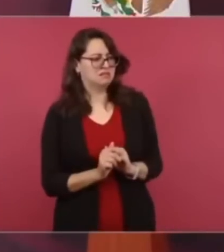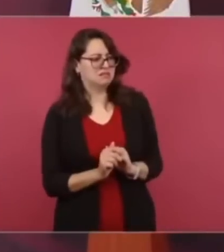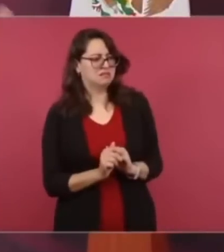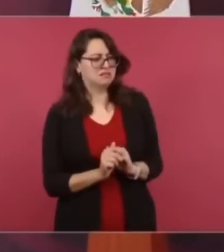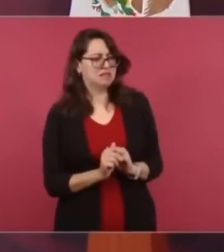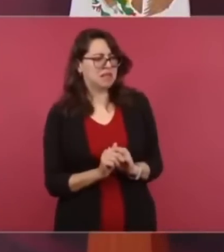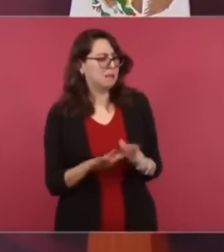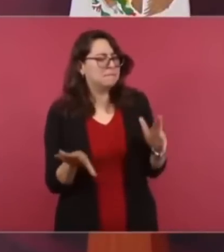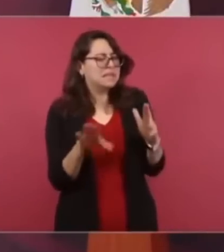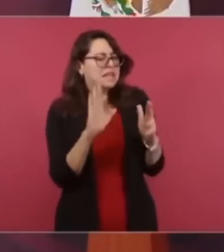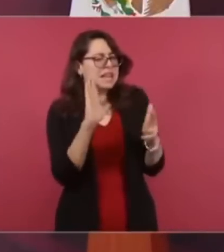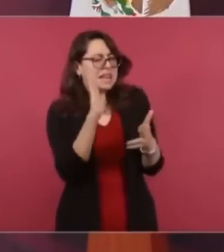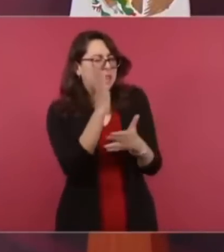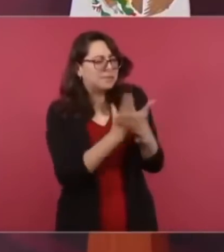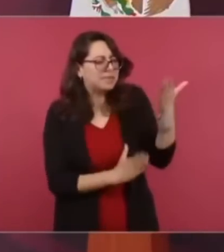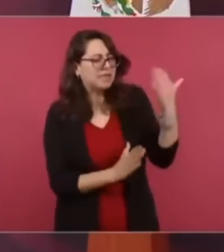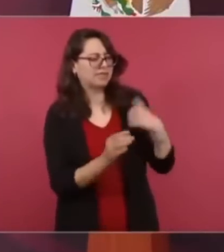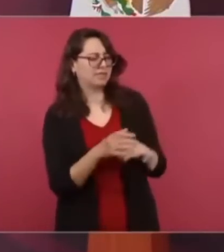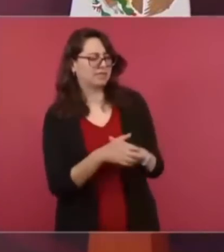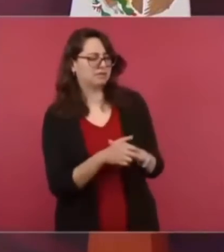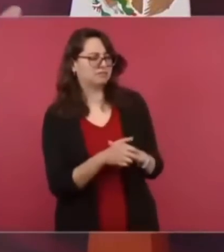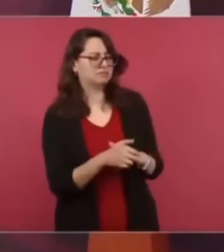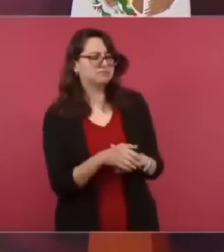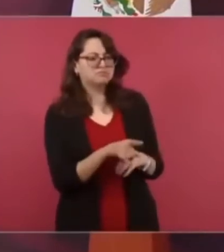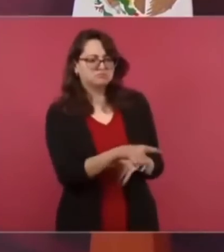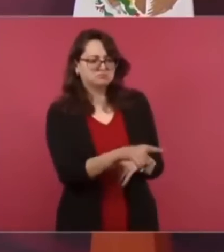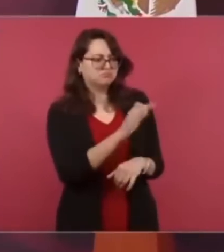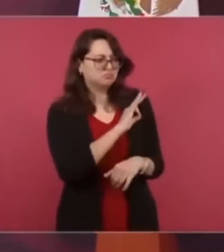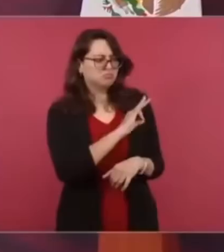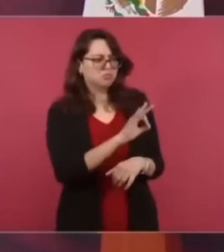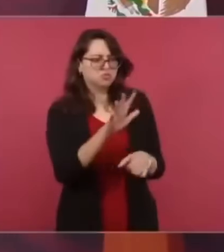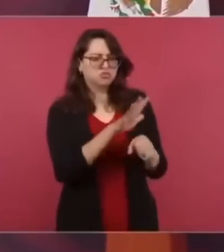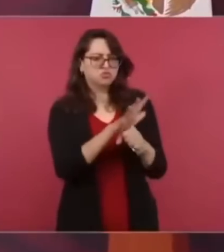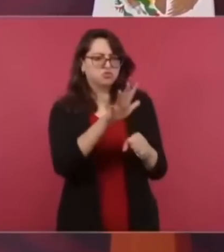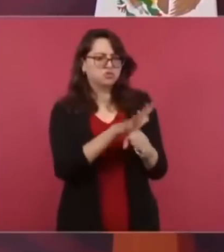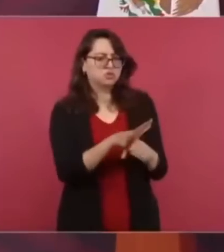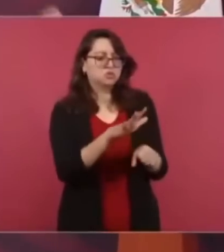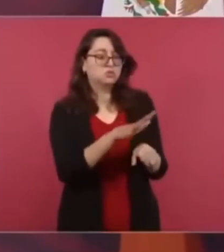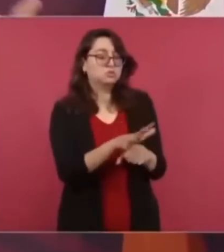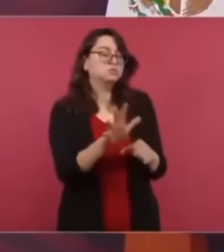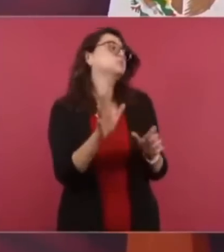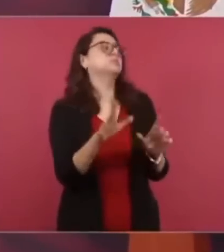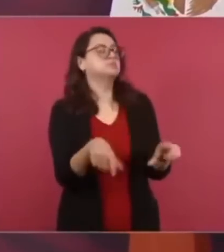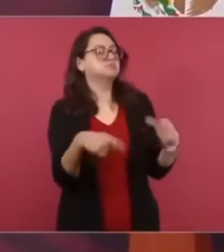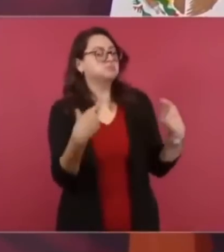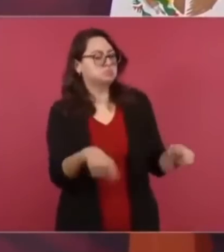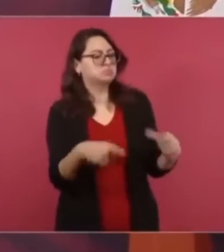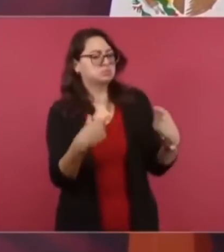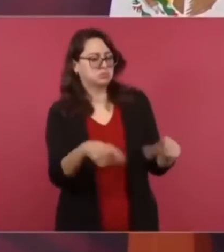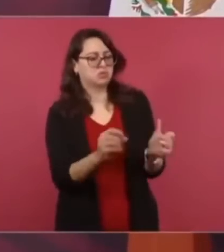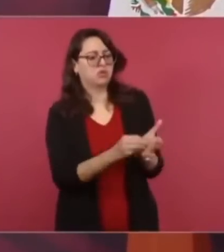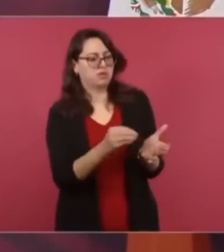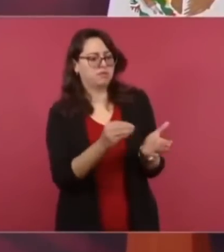y vas a tener para lo indispensable y más.